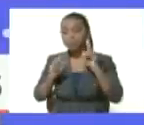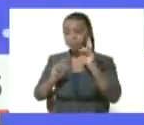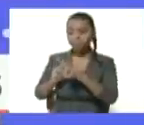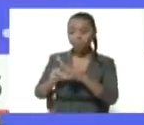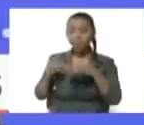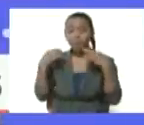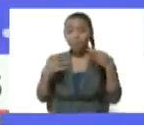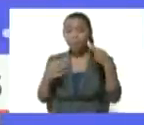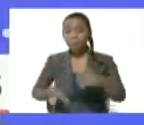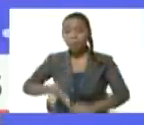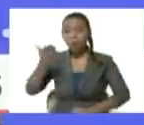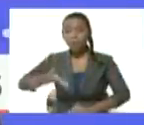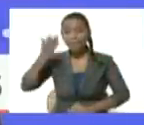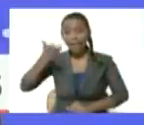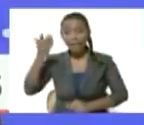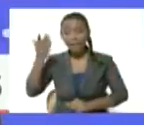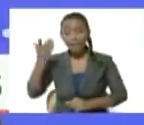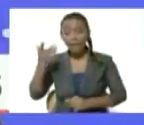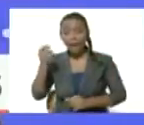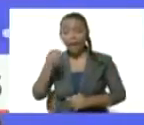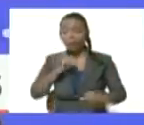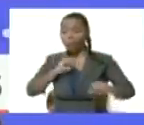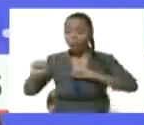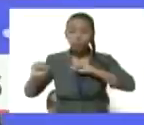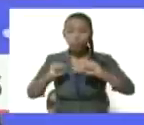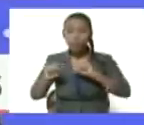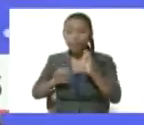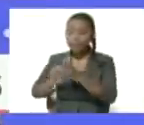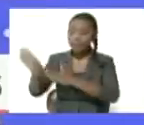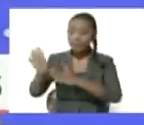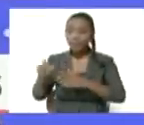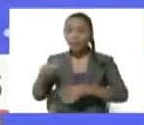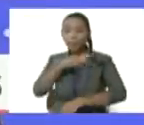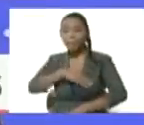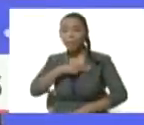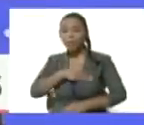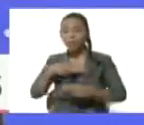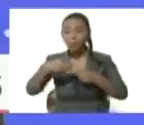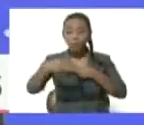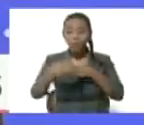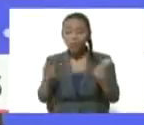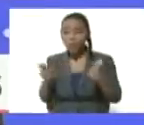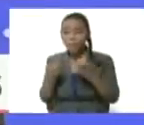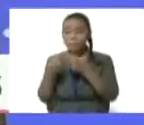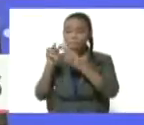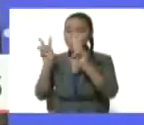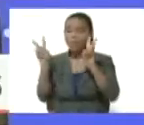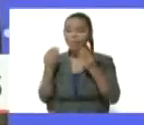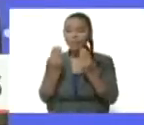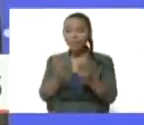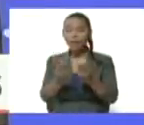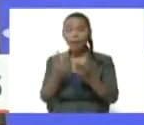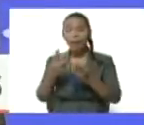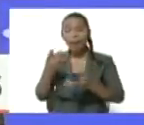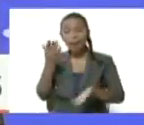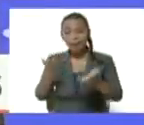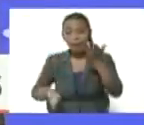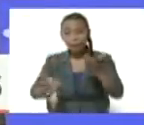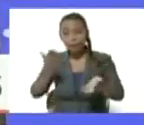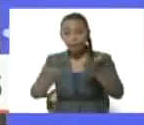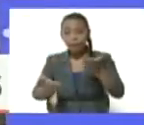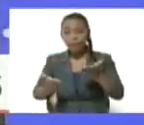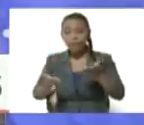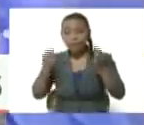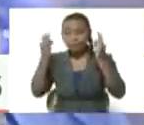jugar esta fuerza en el desarrollo y expansión de la misión de Cuadrantes de Paz, para garantizar la paz, la estabilidad y la seguridad